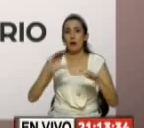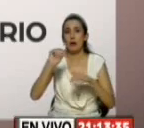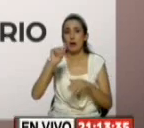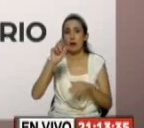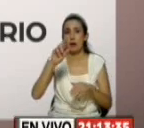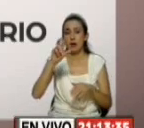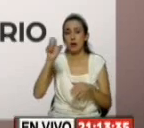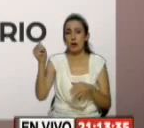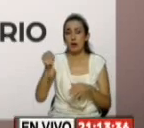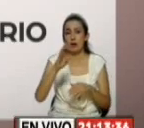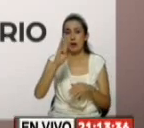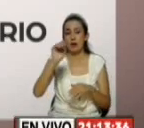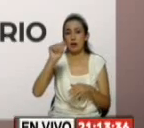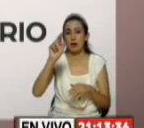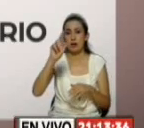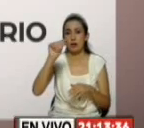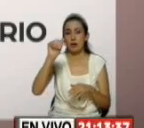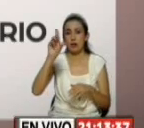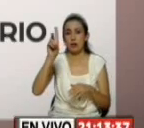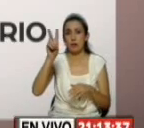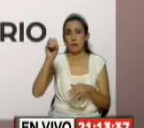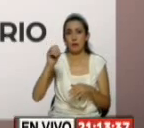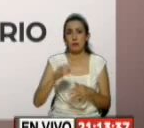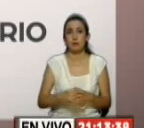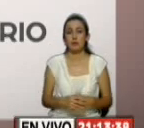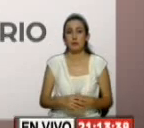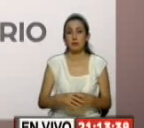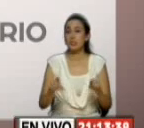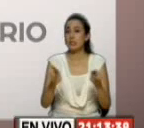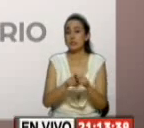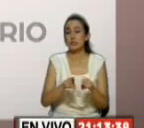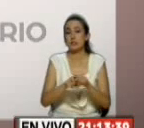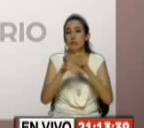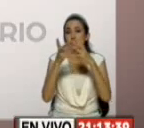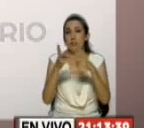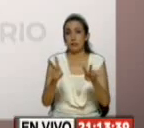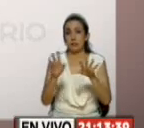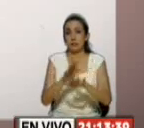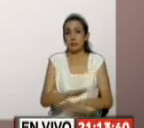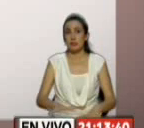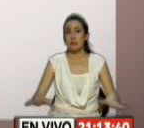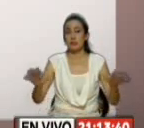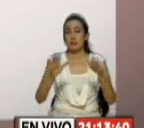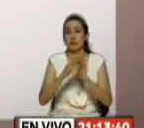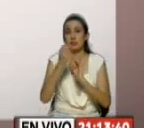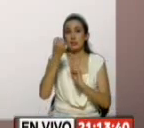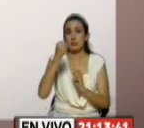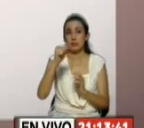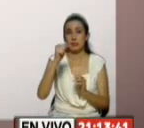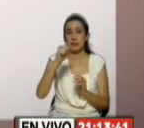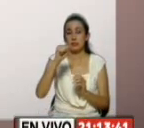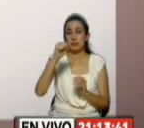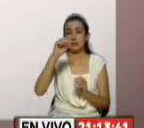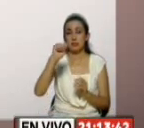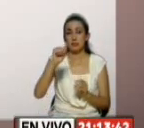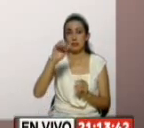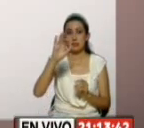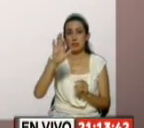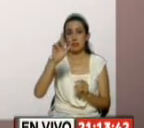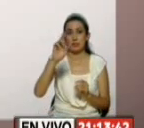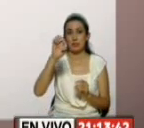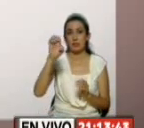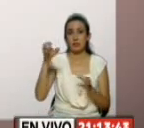hermano de Marco Antonio Bravo, exfuncionario de SECOM. Además de una contratación con Satre, empresa con la que se habría efectuado